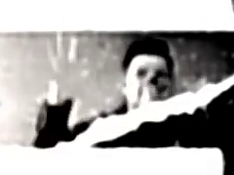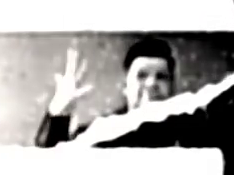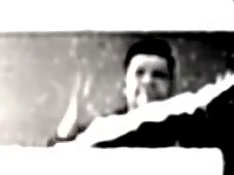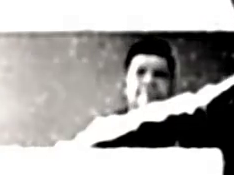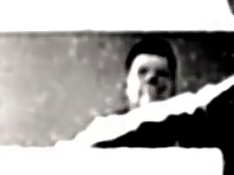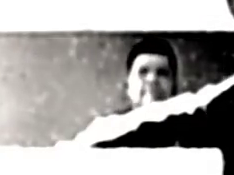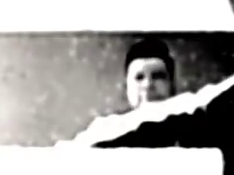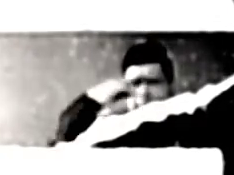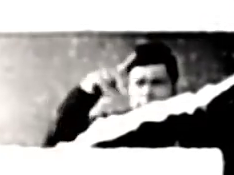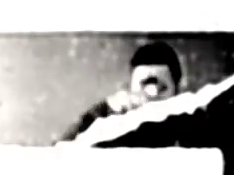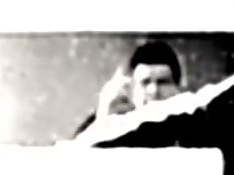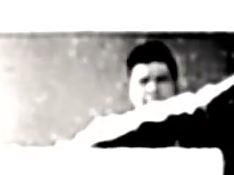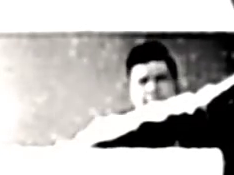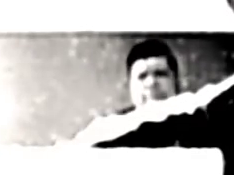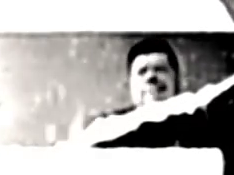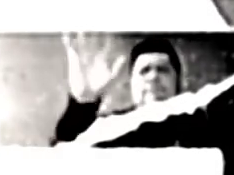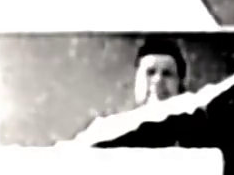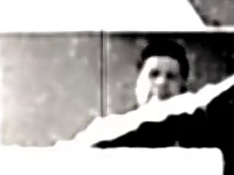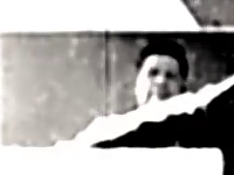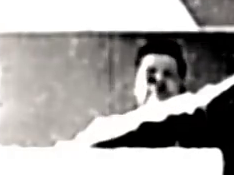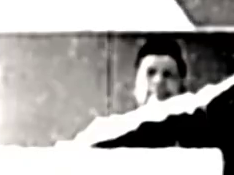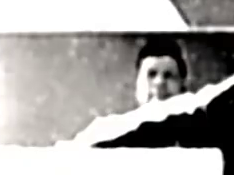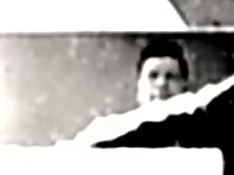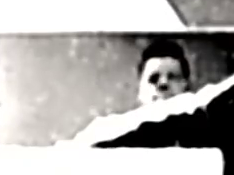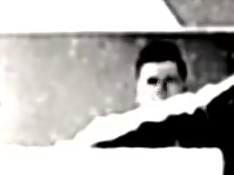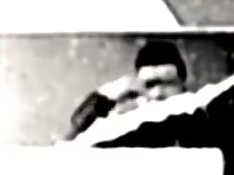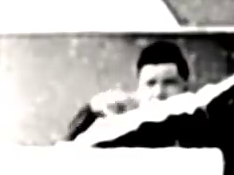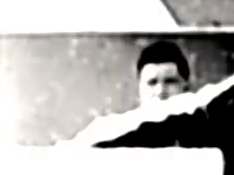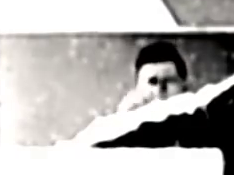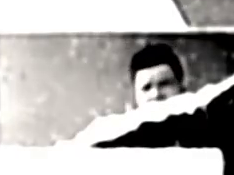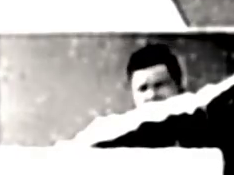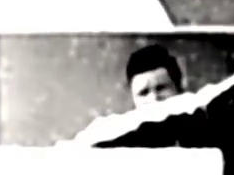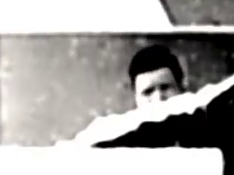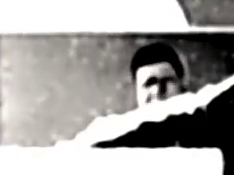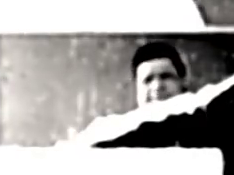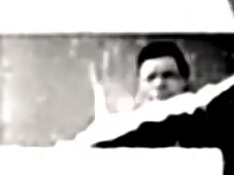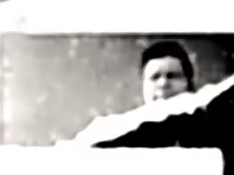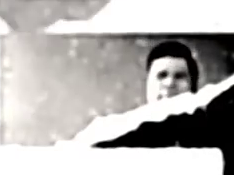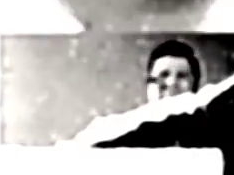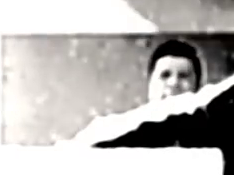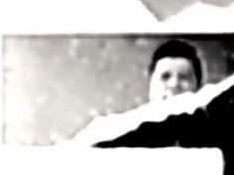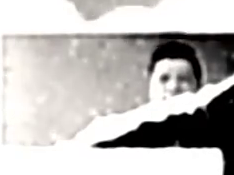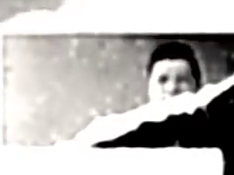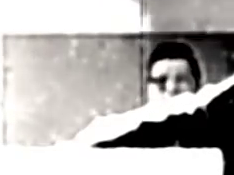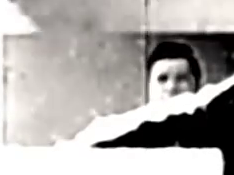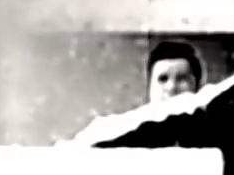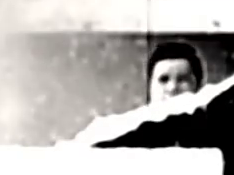¡Viva México! ¡Viva México! ¡Viva México! ¡Viva México! ¡Viva México!